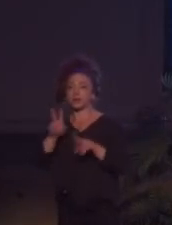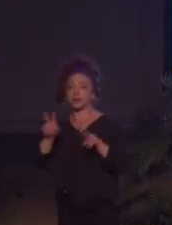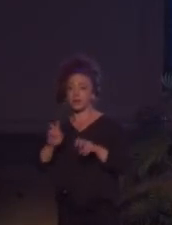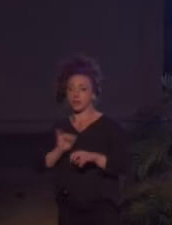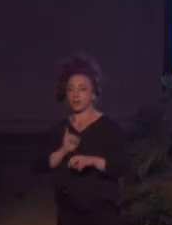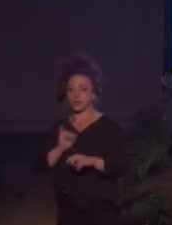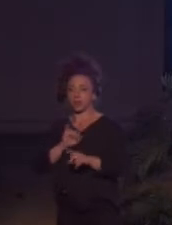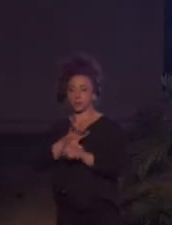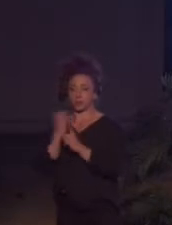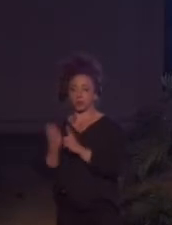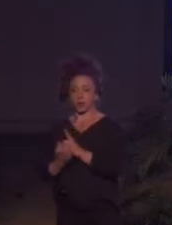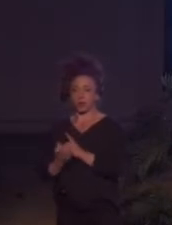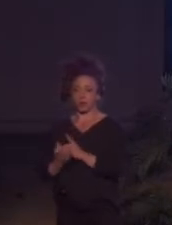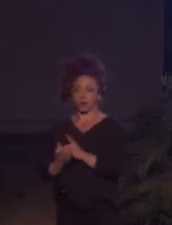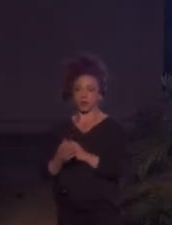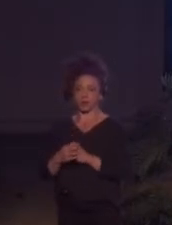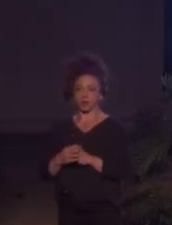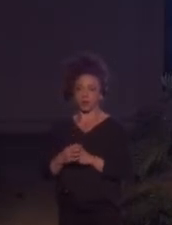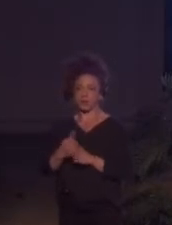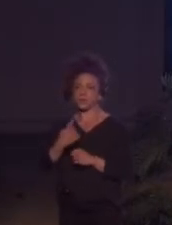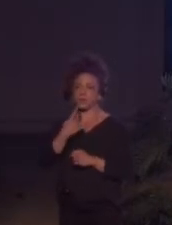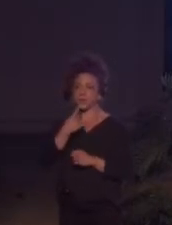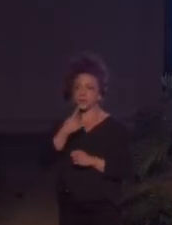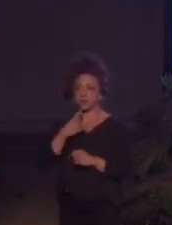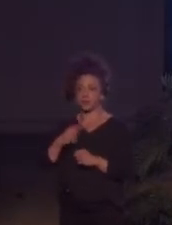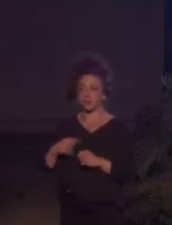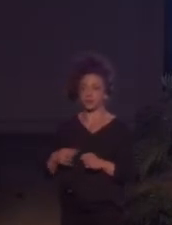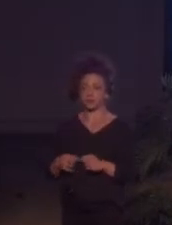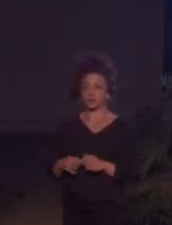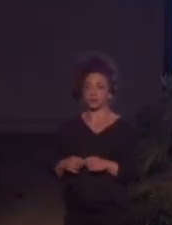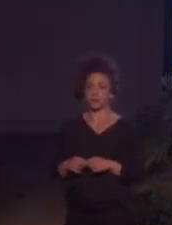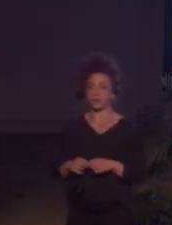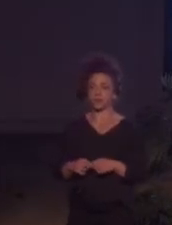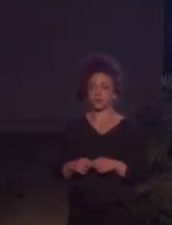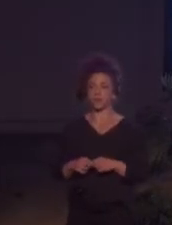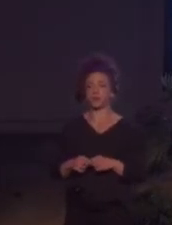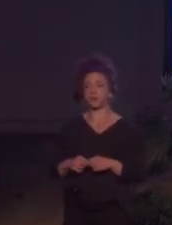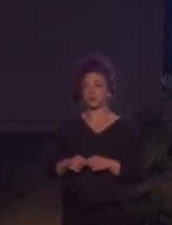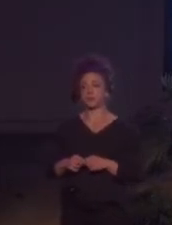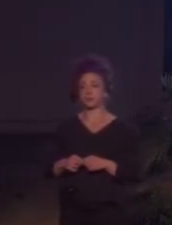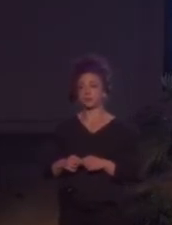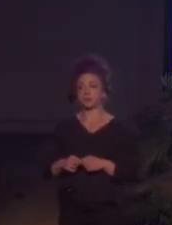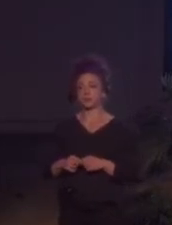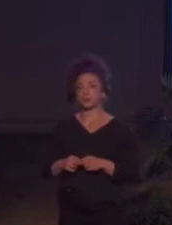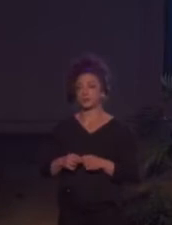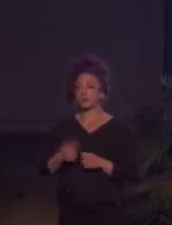dagokion diskurtzoa dira, ezta? Ba, gure kulturan beti eginda